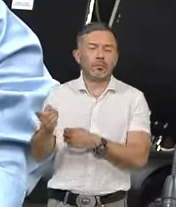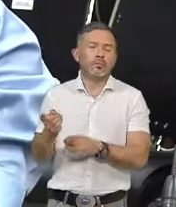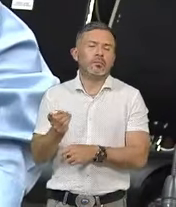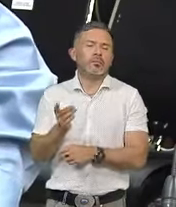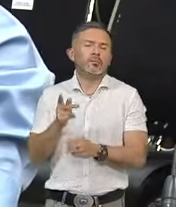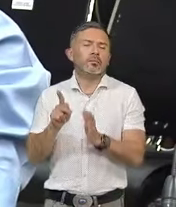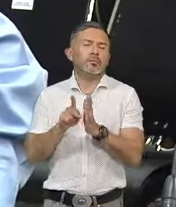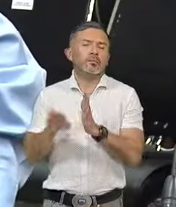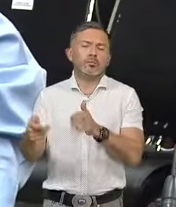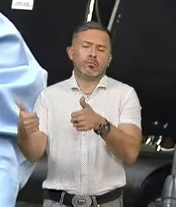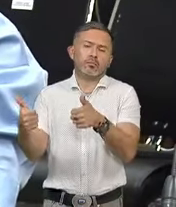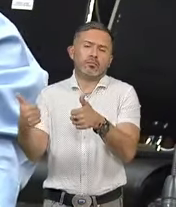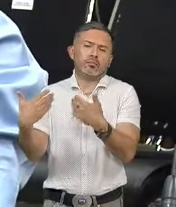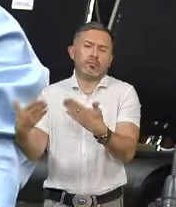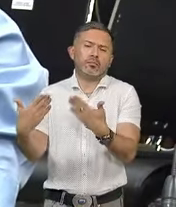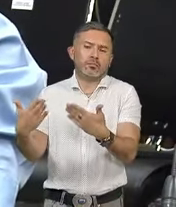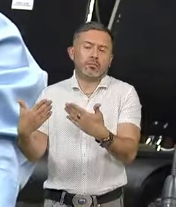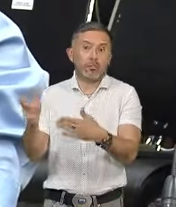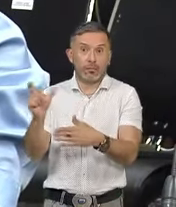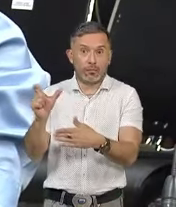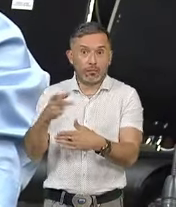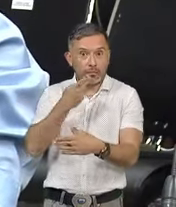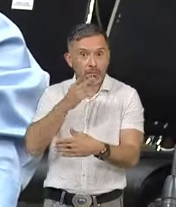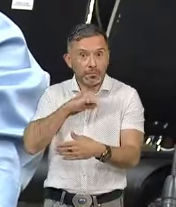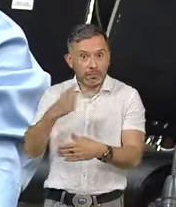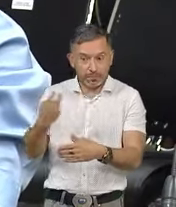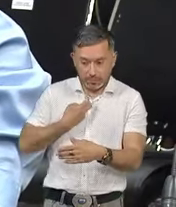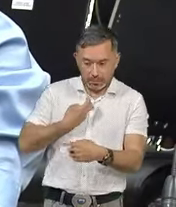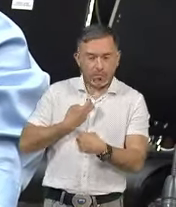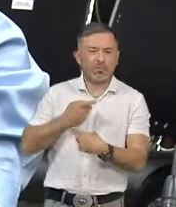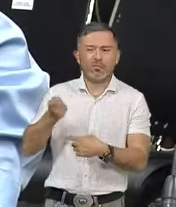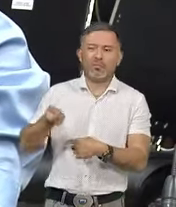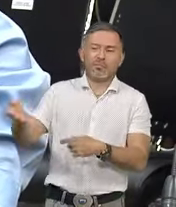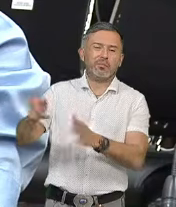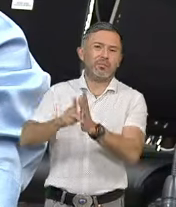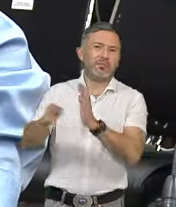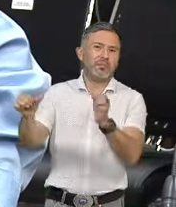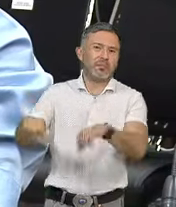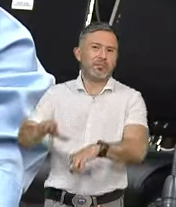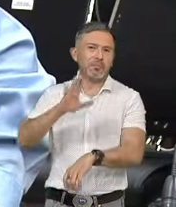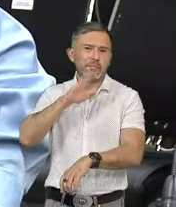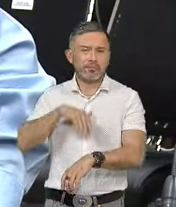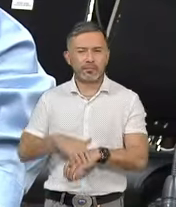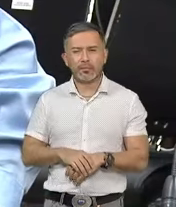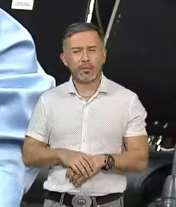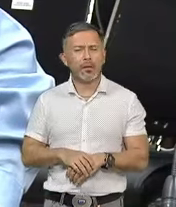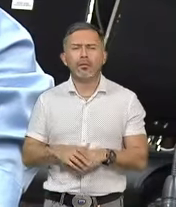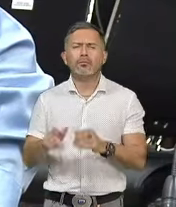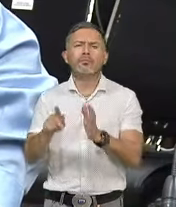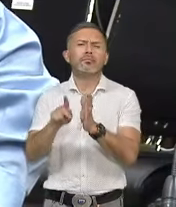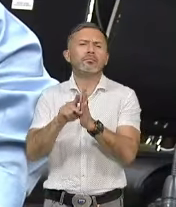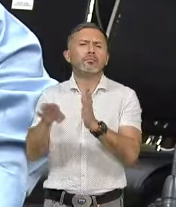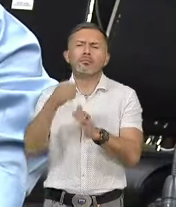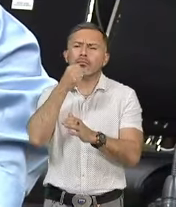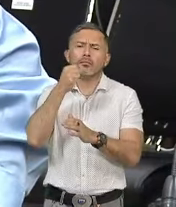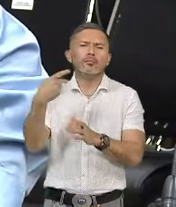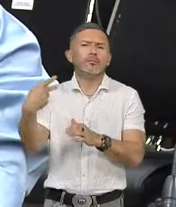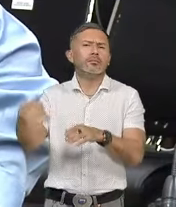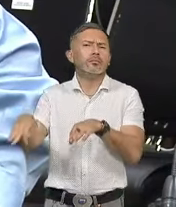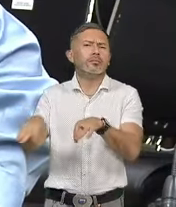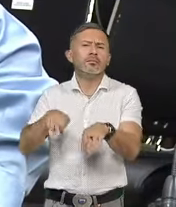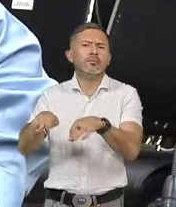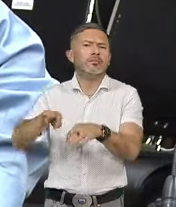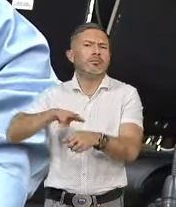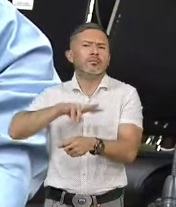la crítica son prensa mala los periodistas son periodistas Y esa es su función de